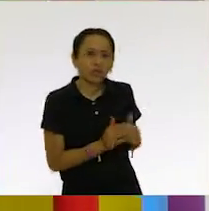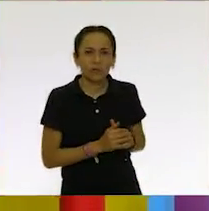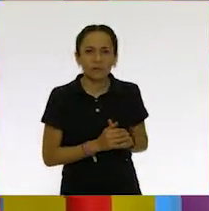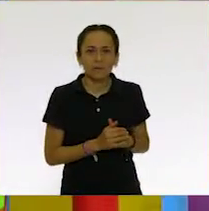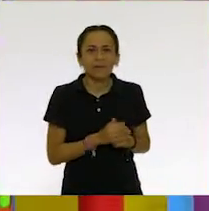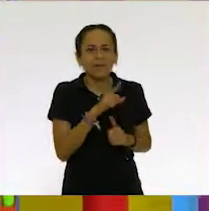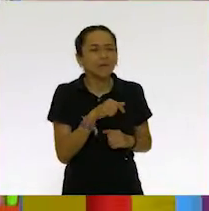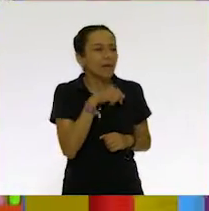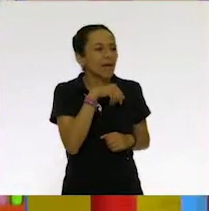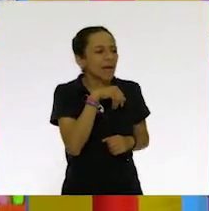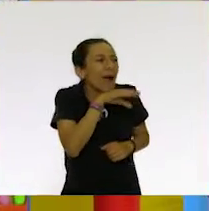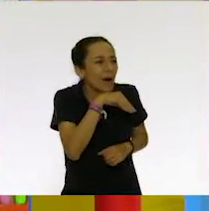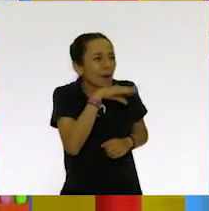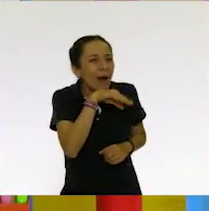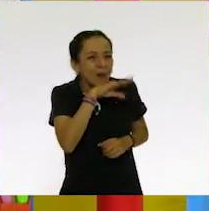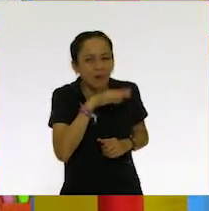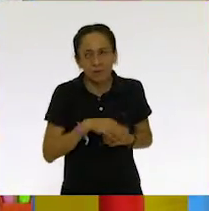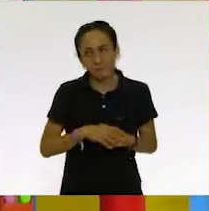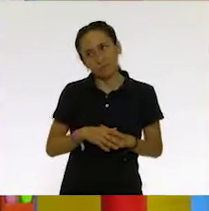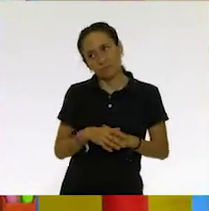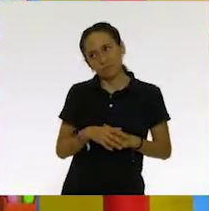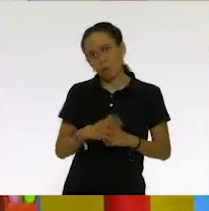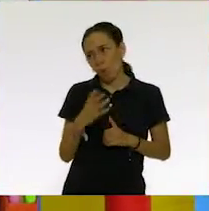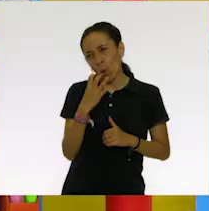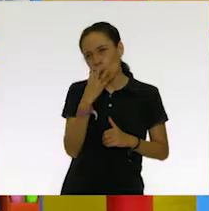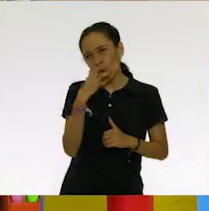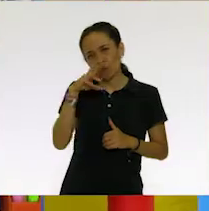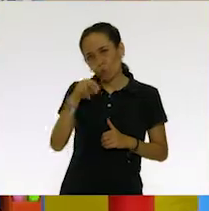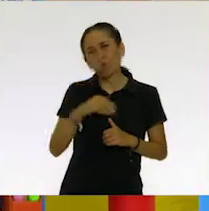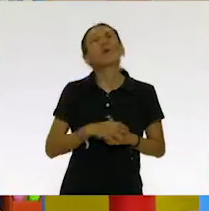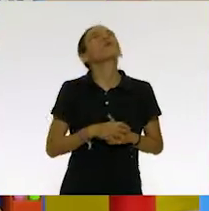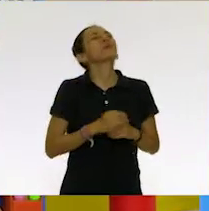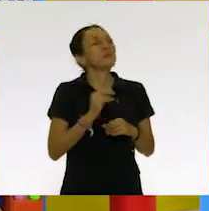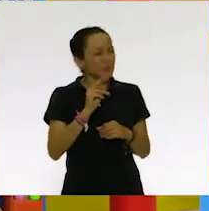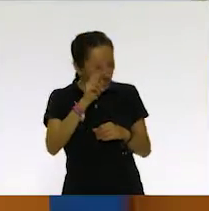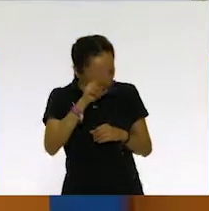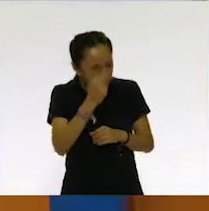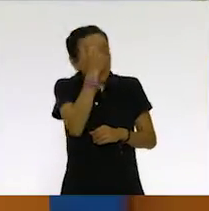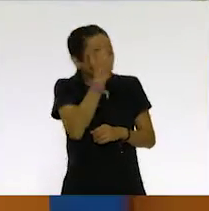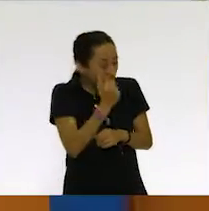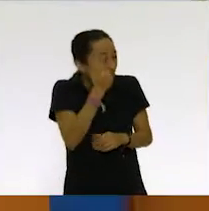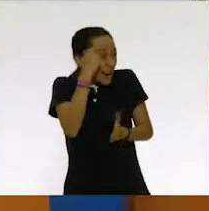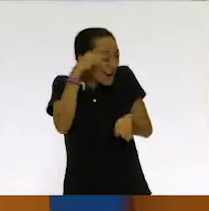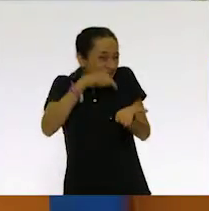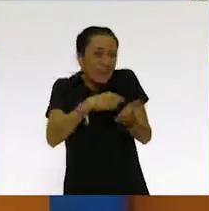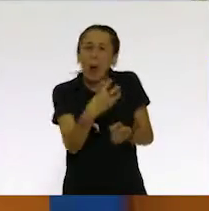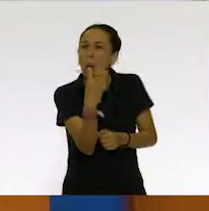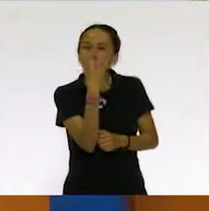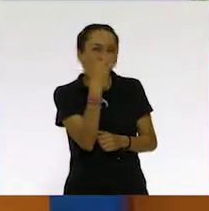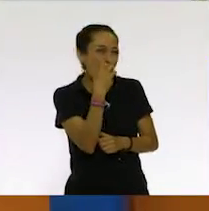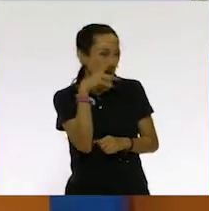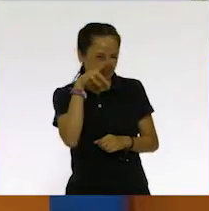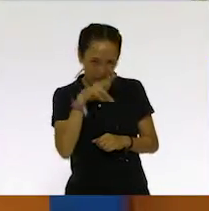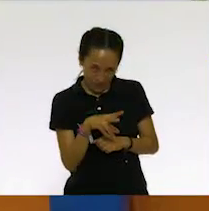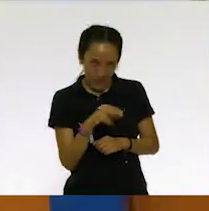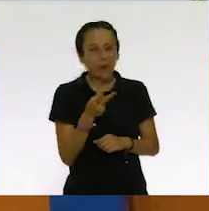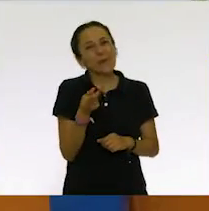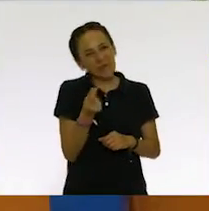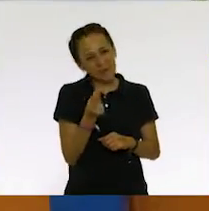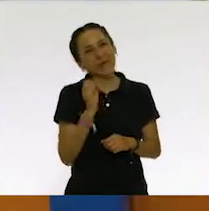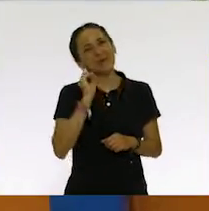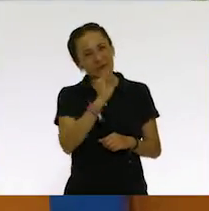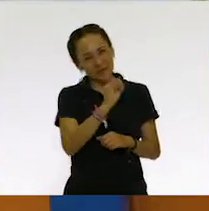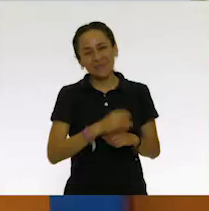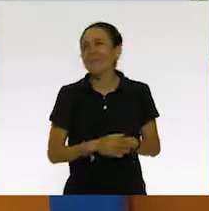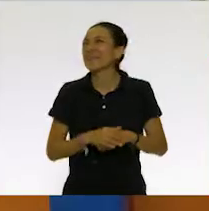No, pues no. Tal vez sí era un perro, maestra Leni, de la que me salvé. Bueno, pero tu historia estuvo muy, muy interesante